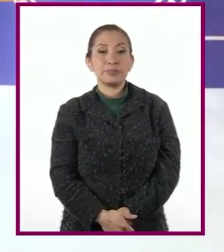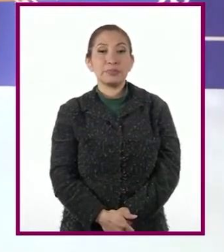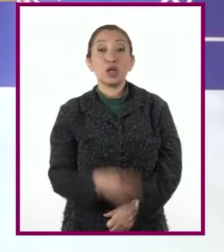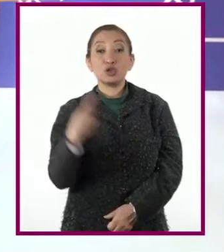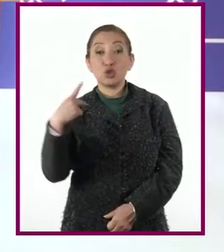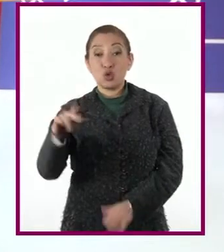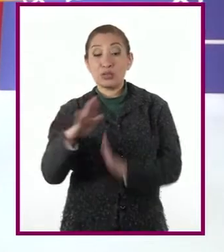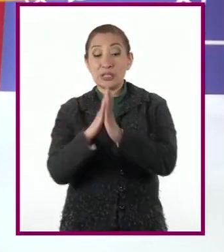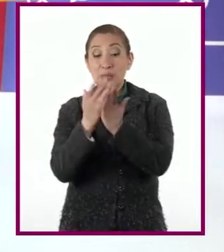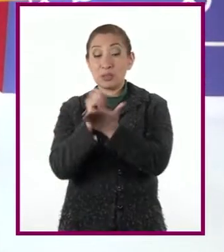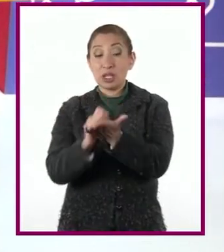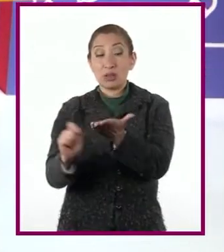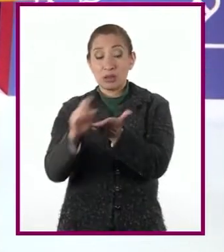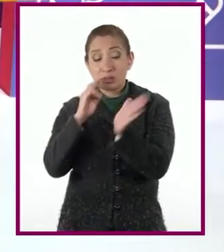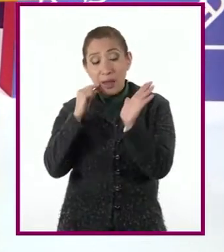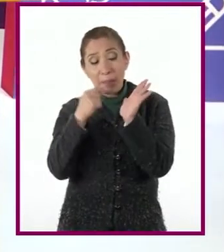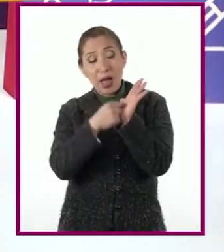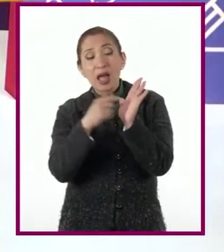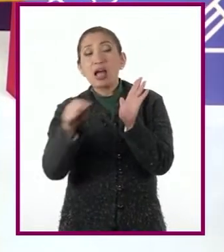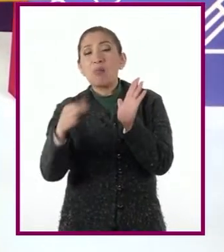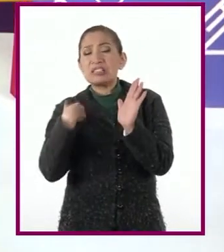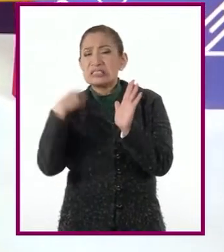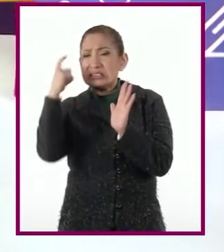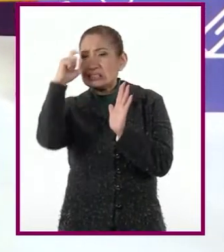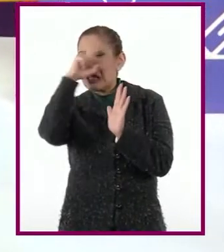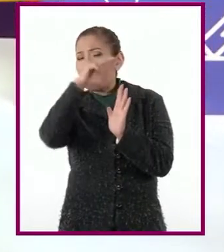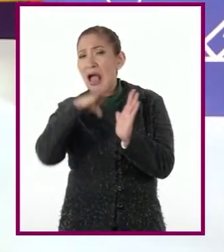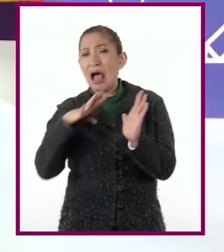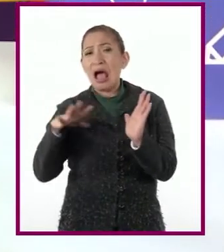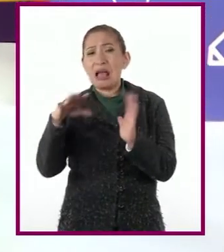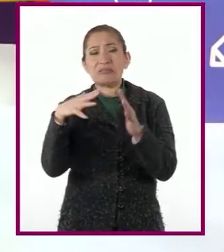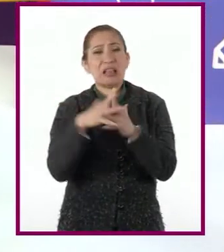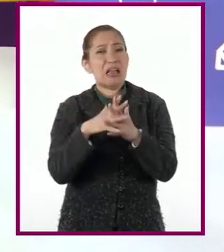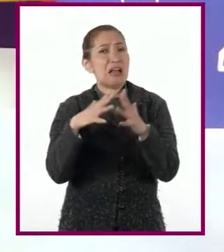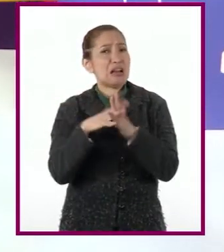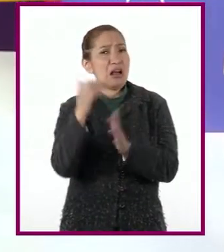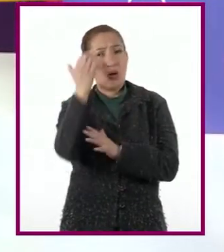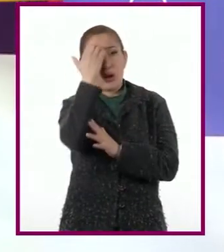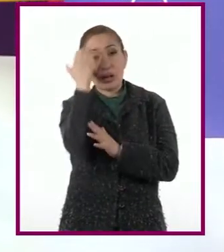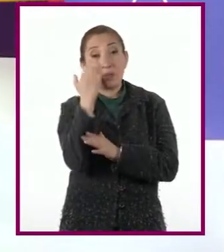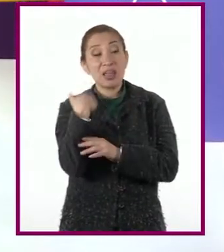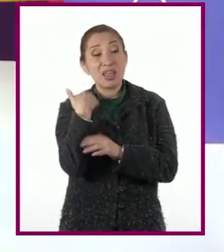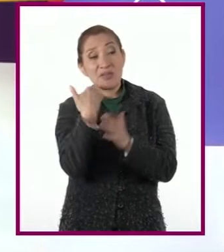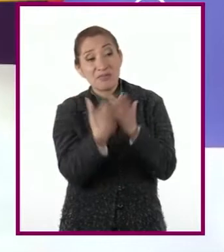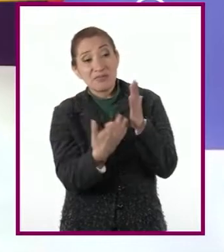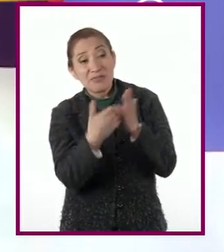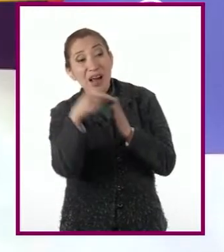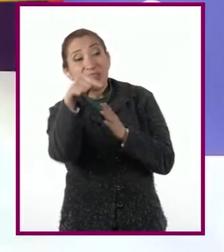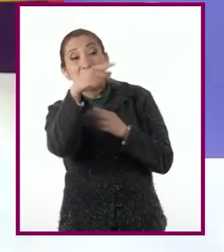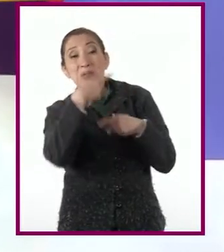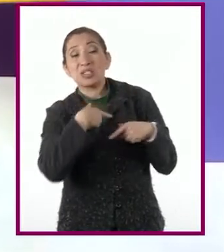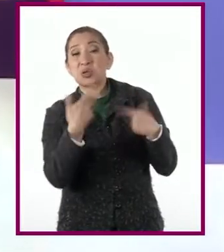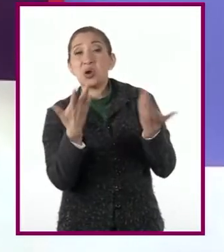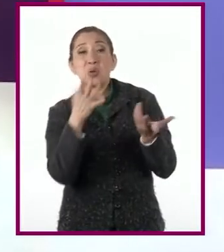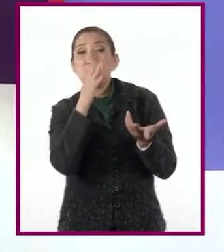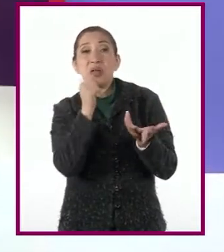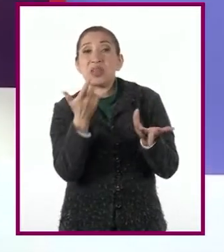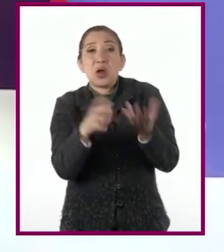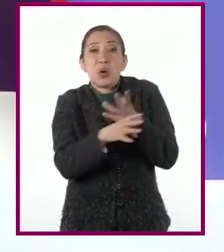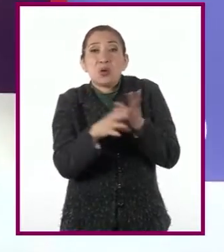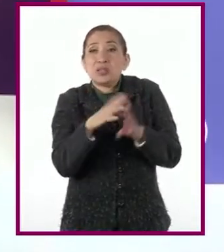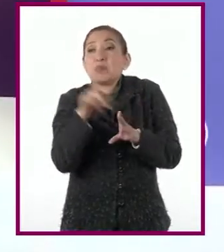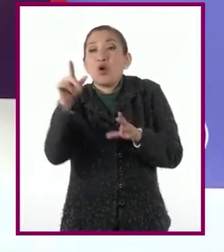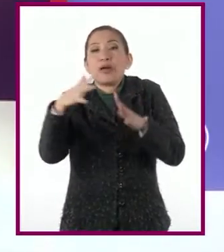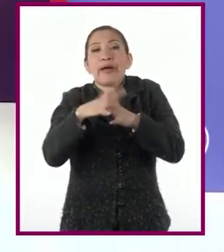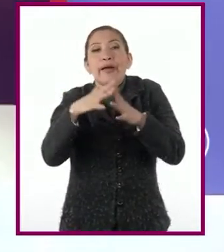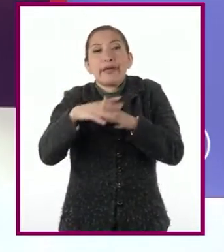Su obra refleja las condiciones devastadoras que provoca una guerra y las carencias que enfrenta la población, sobre